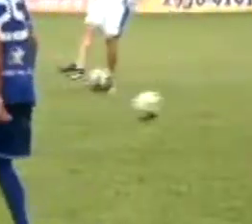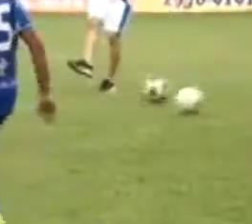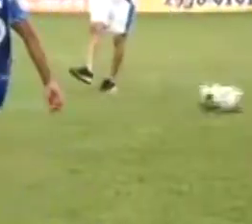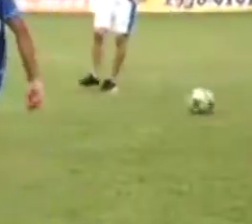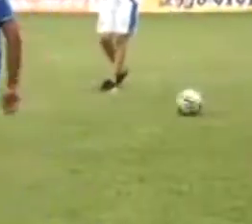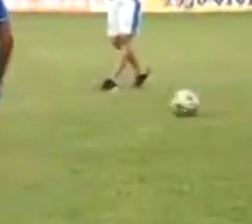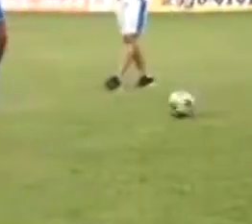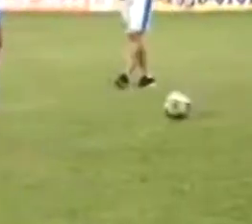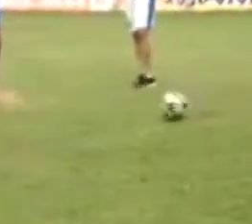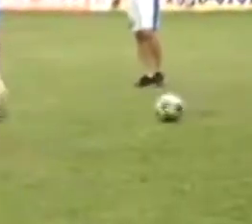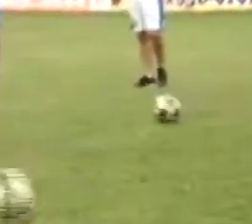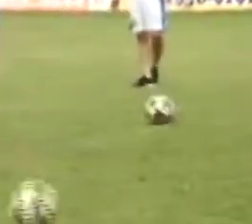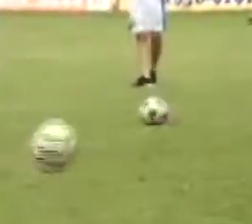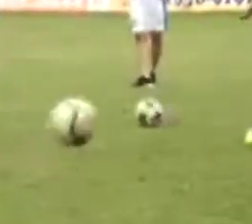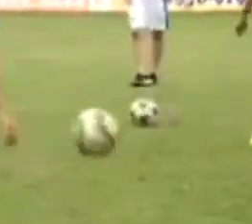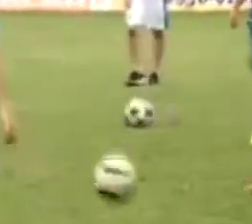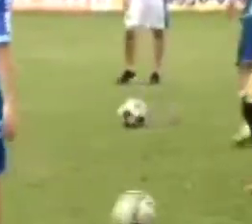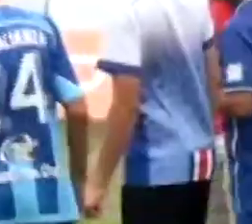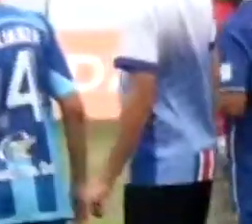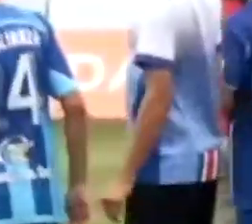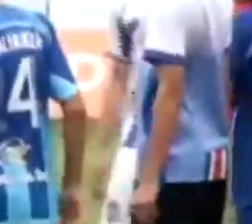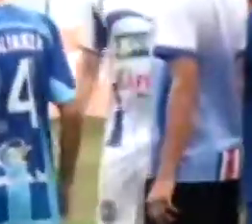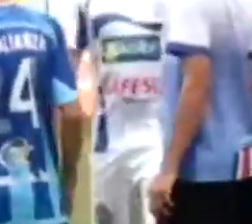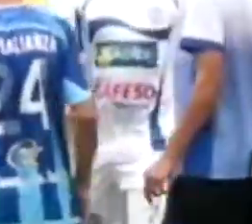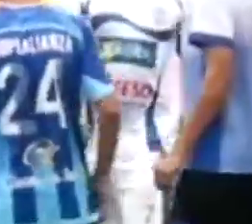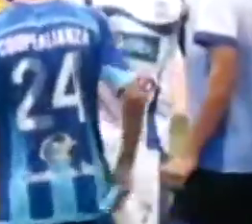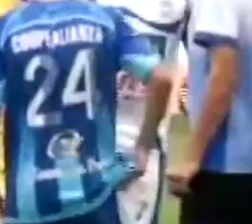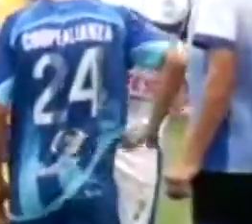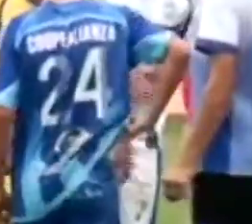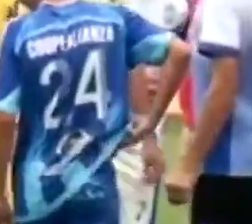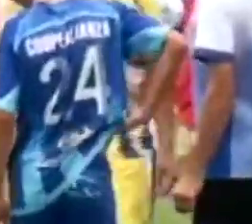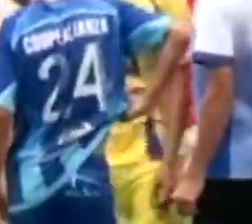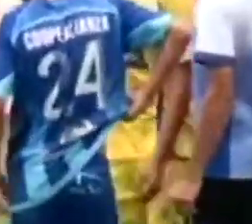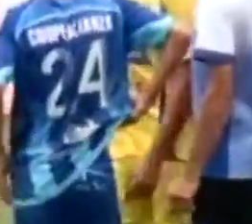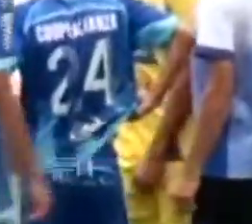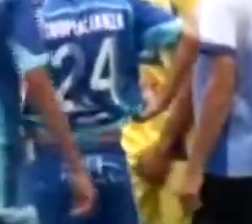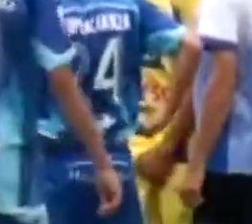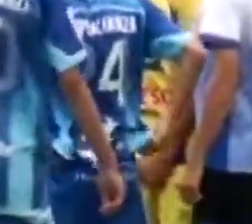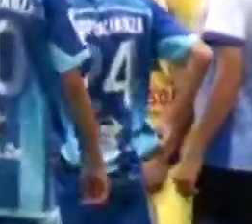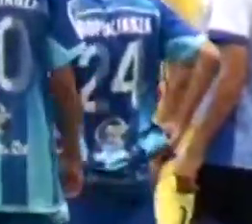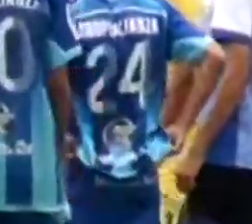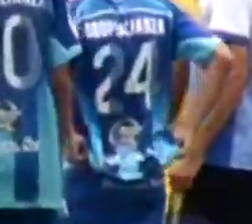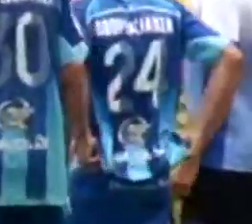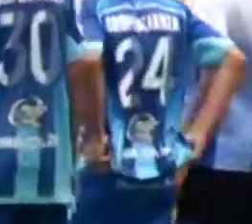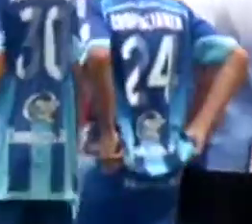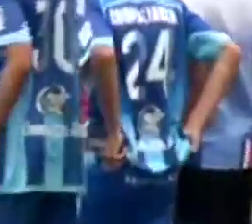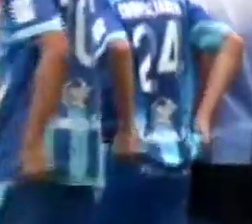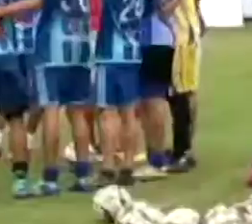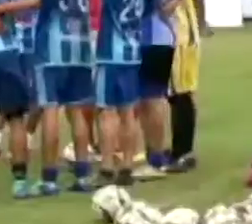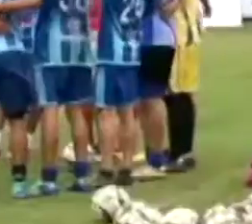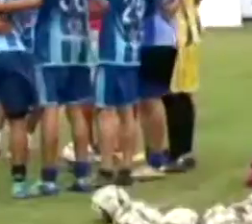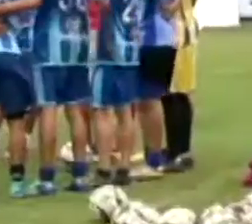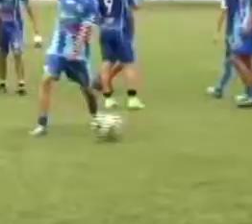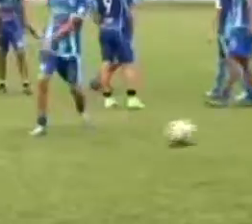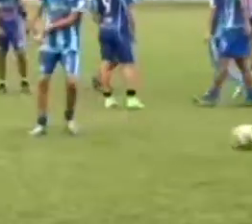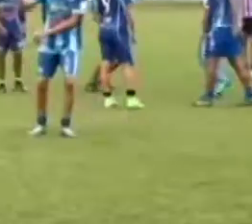campo, golf, tenis de mesa, tenis de campo y muchos otros de los deportes como